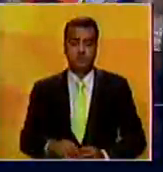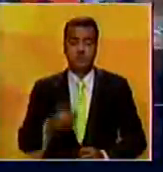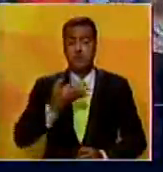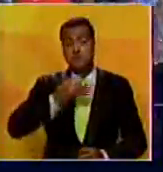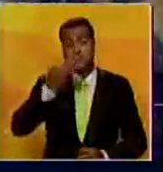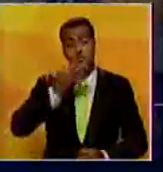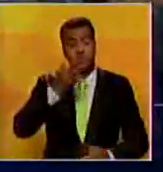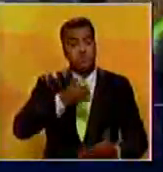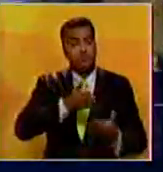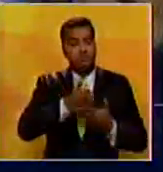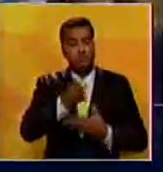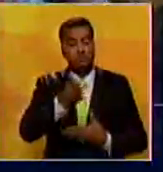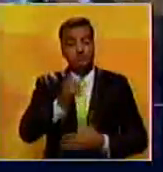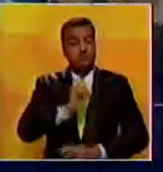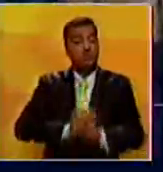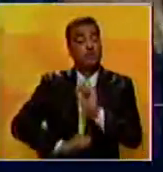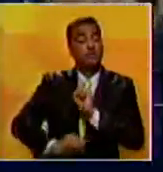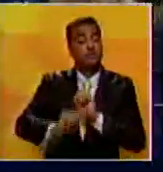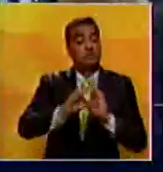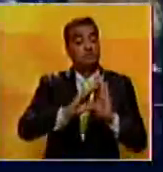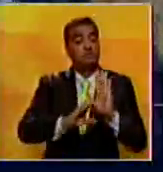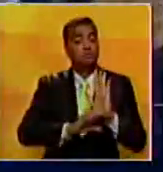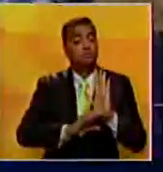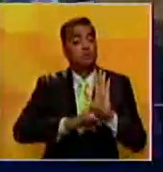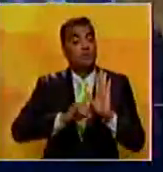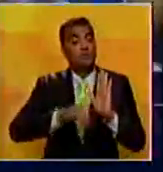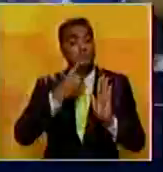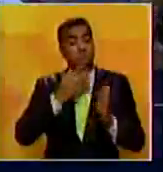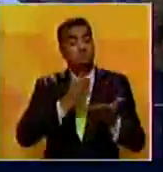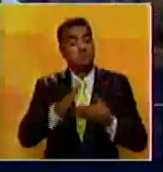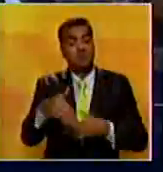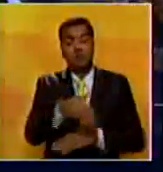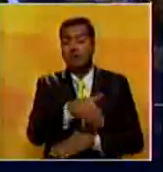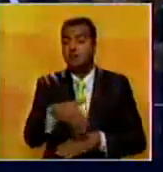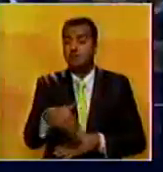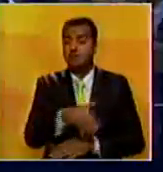avanzan los comités de defensa de la Constitución y que seguirán en las calles en defensa de la Carta Magna.